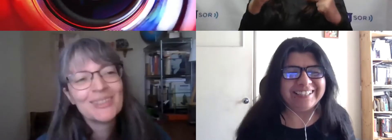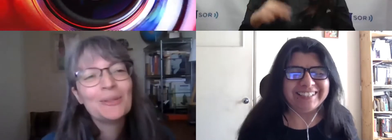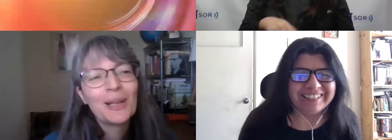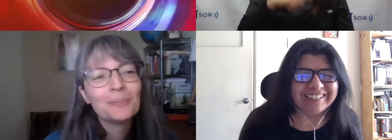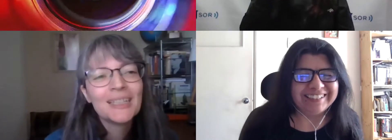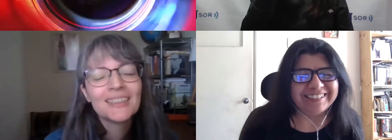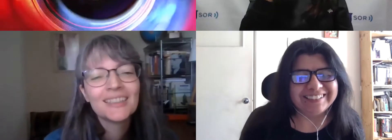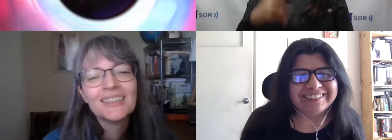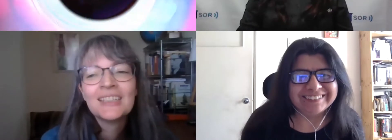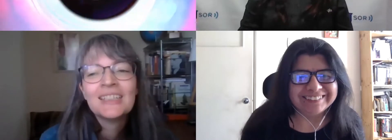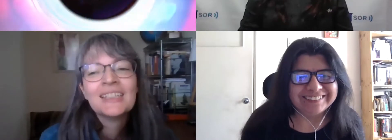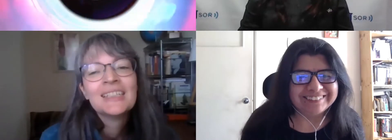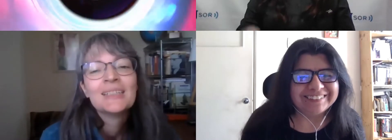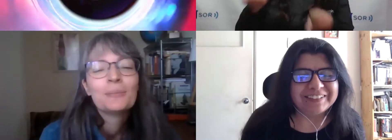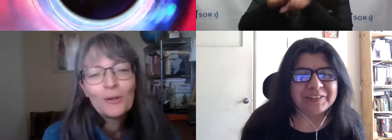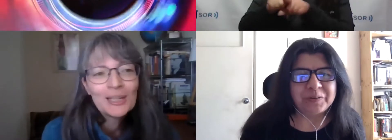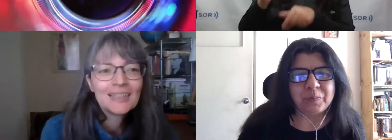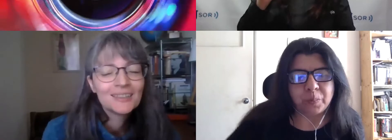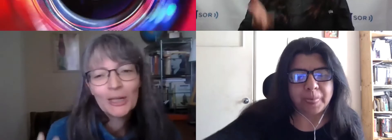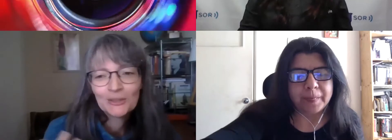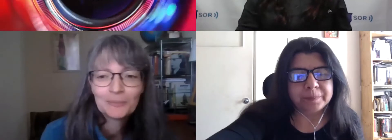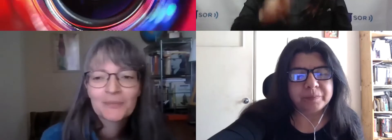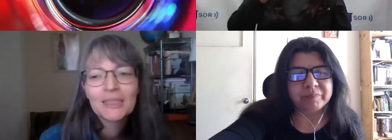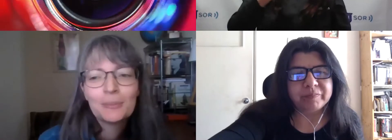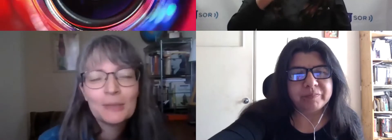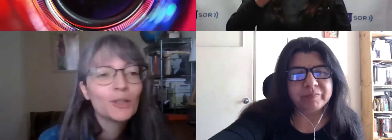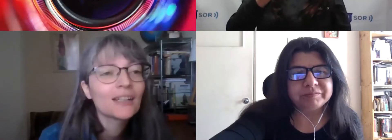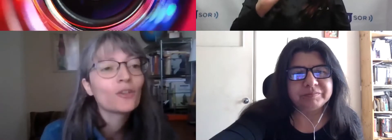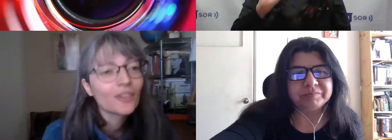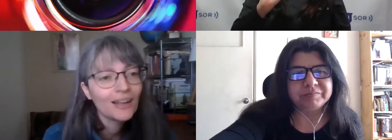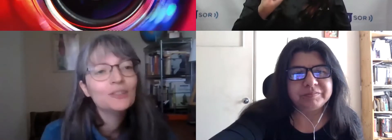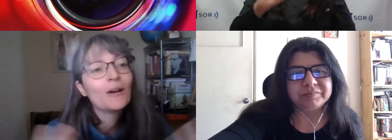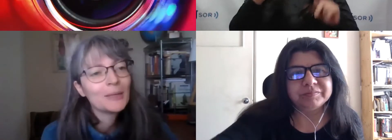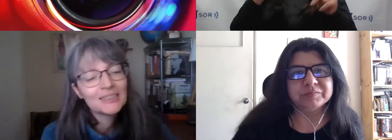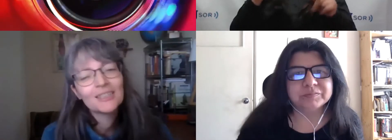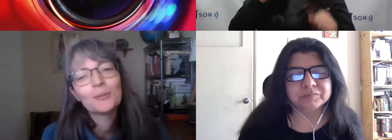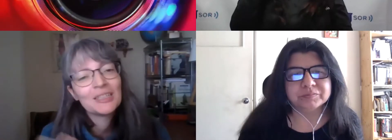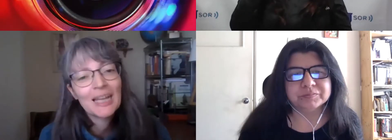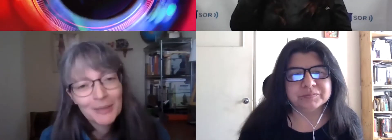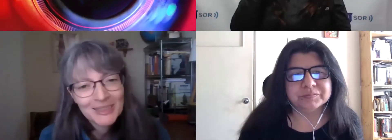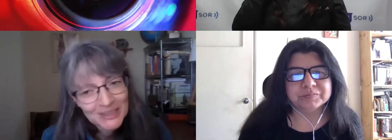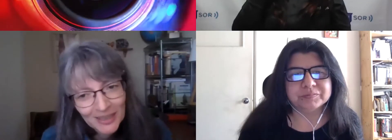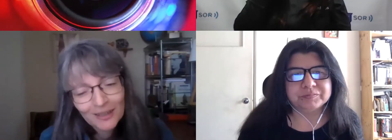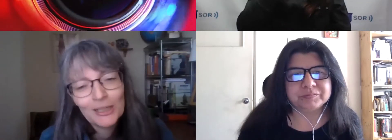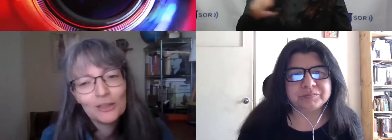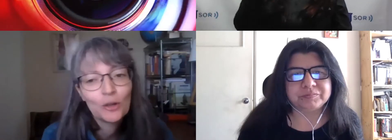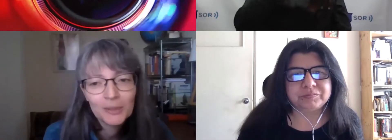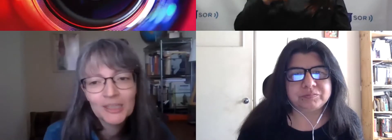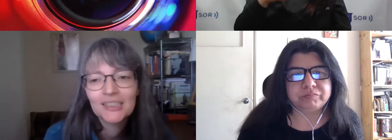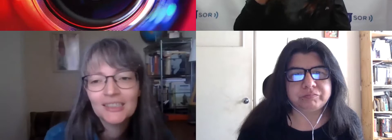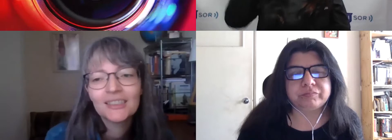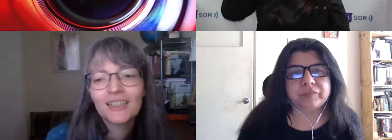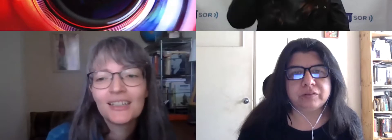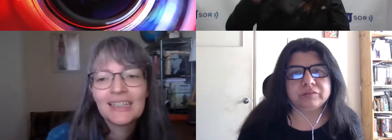realmente hola bueno voy a recordarles nuevamente cómo se llama esta charla cuál es el nombre